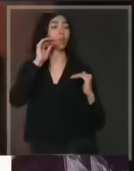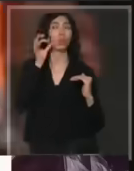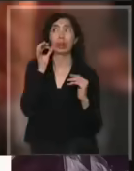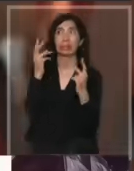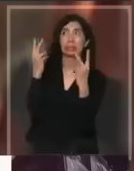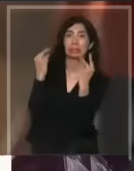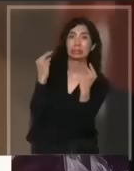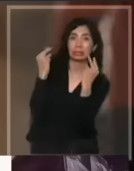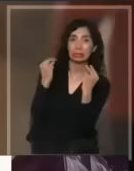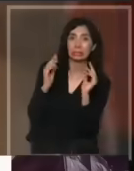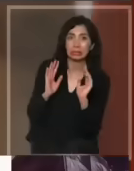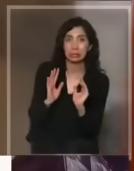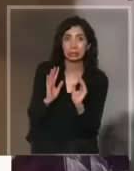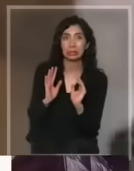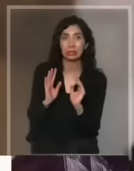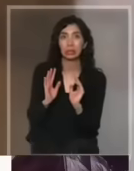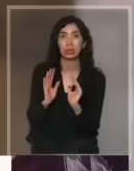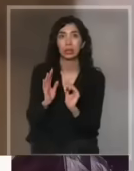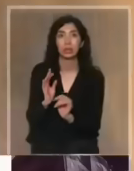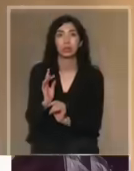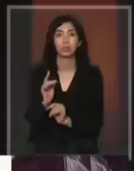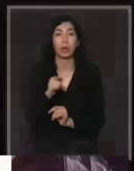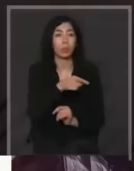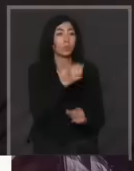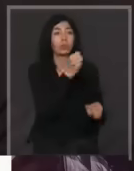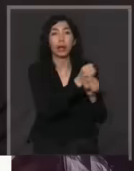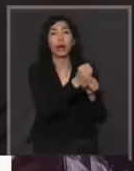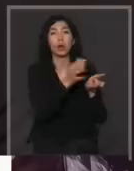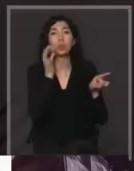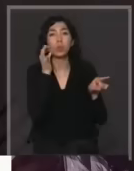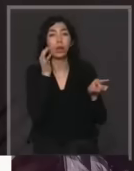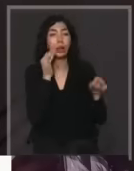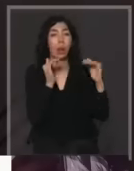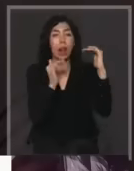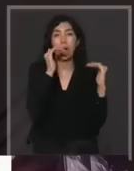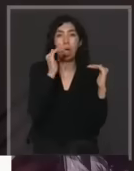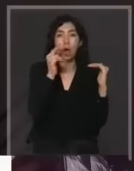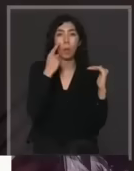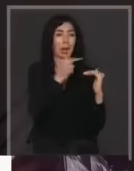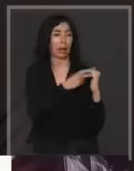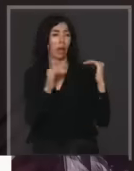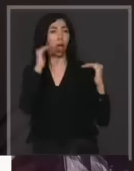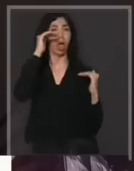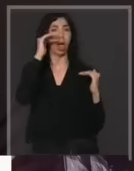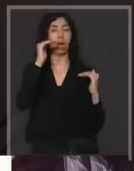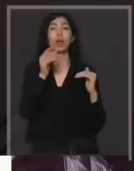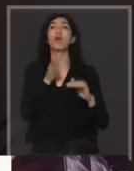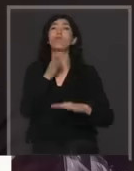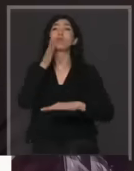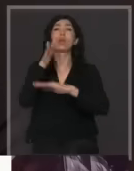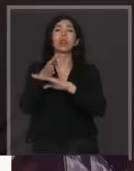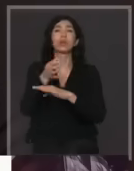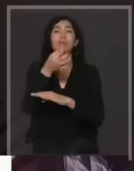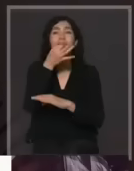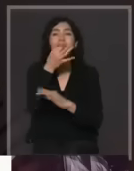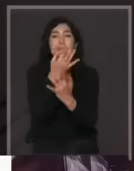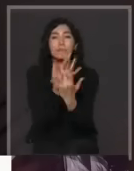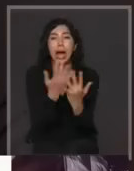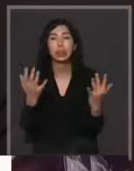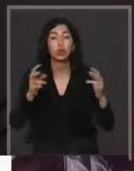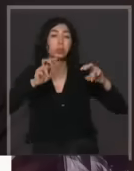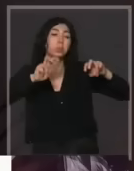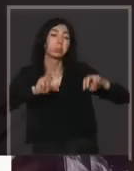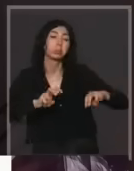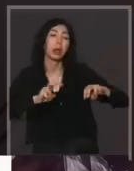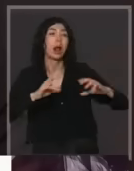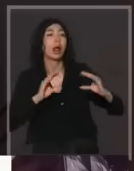considerando los labores que ella desempeñaba. Me relata que fueron a un lugar con pasto cerca de donde estaban y comienzan a hablar sobre la vida y